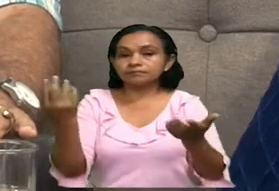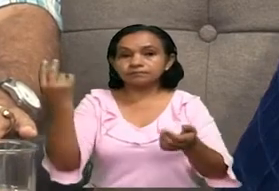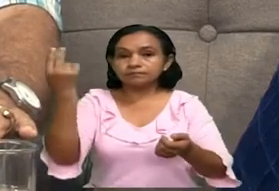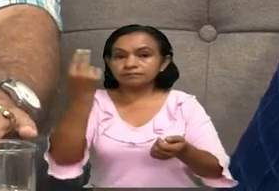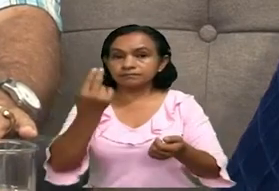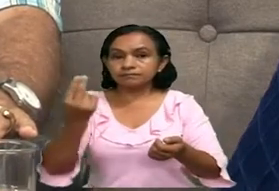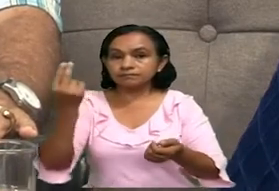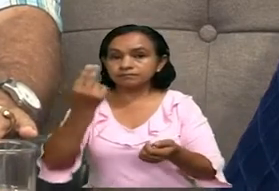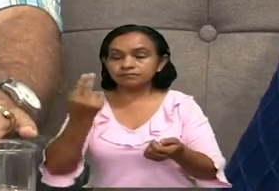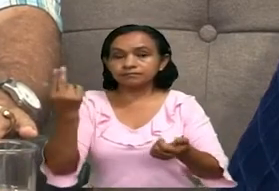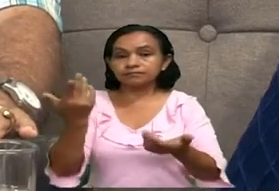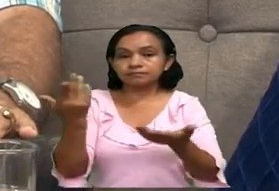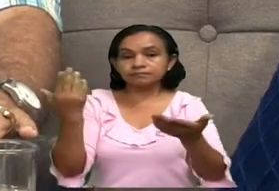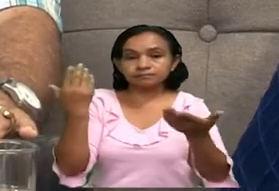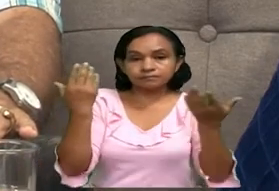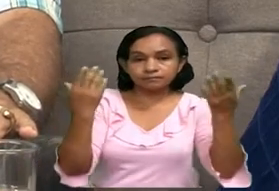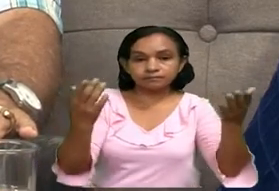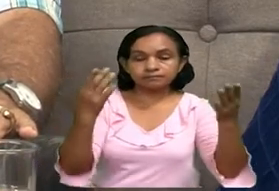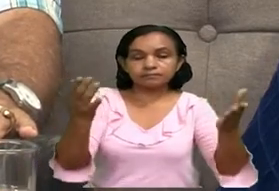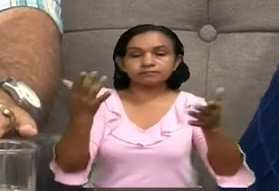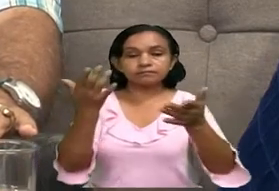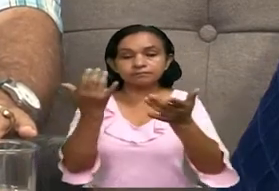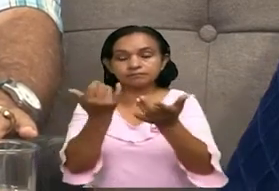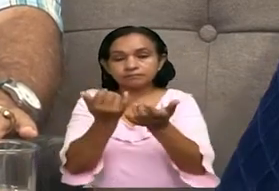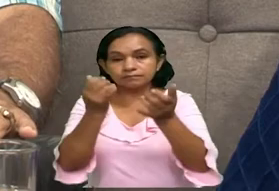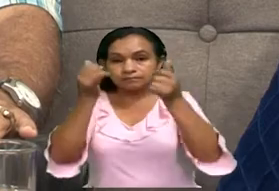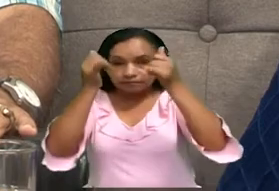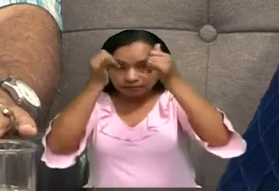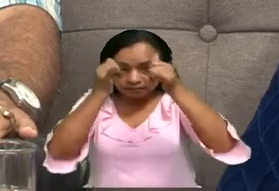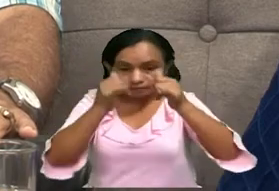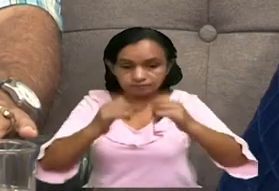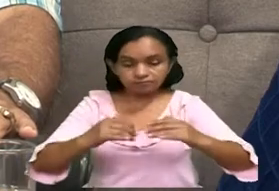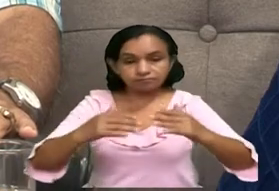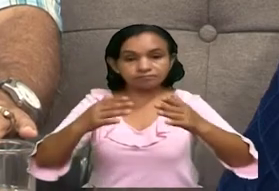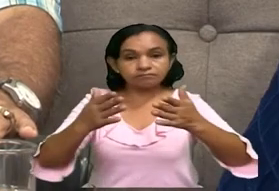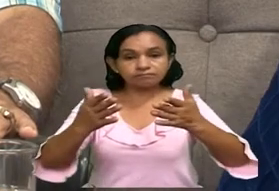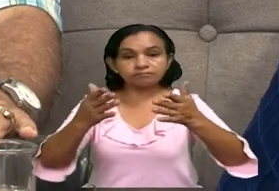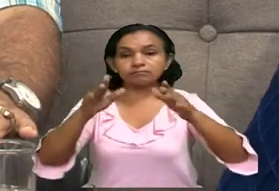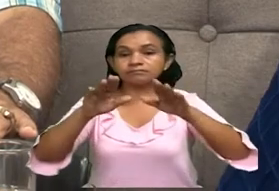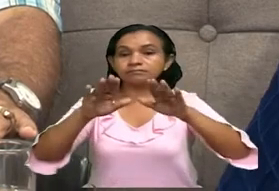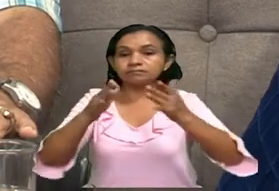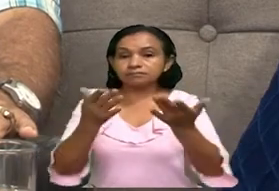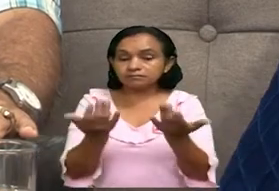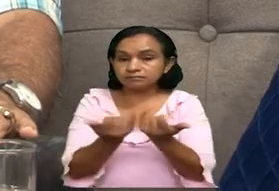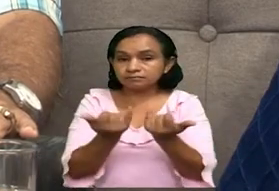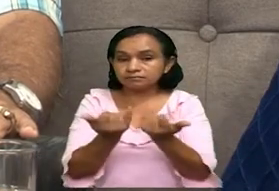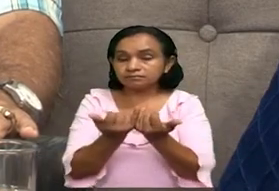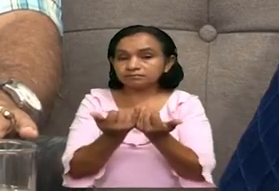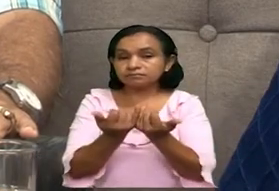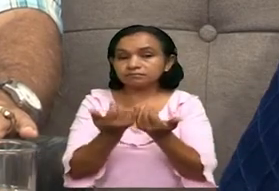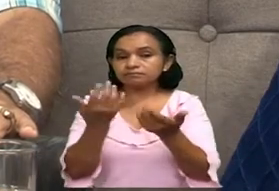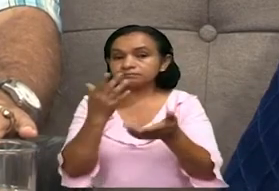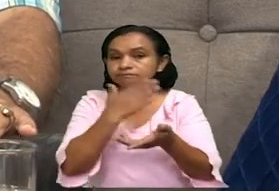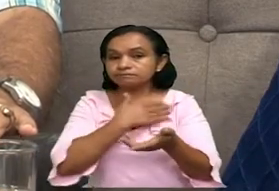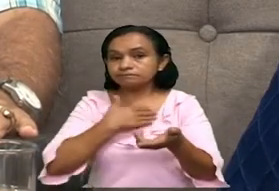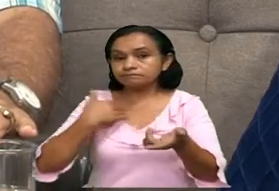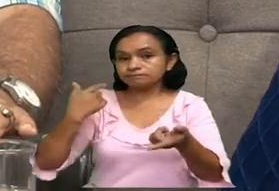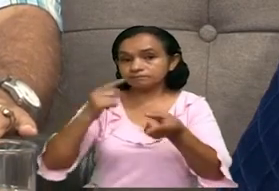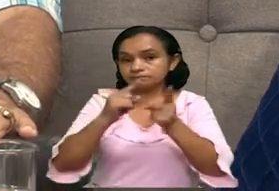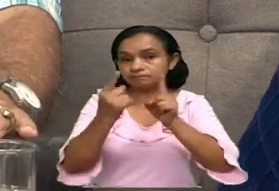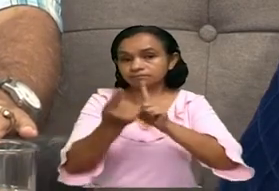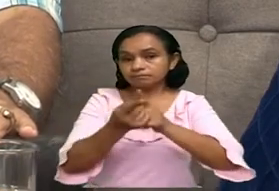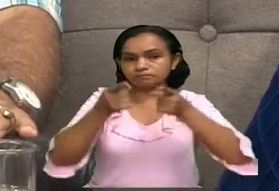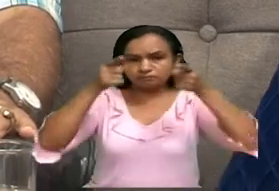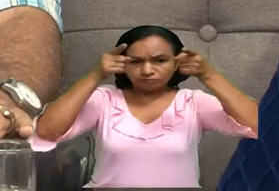de tecnologías apropiadas, la inseminación, el uso de mejoramiento genético a partir de sementales,